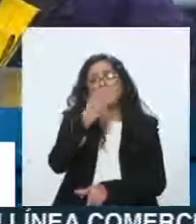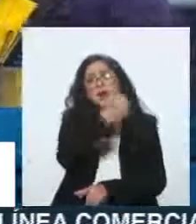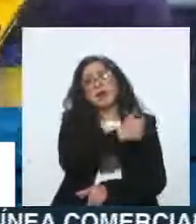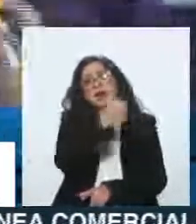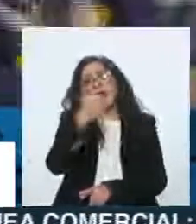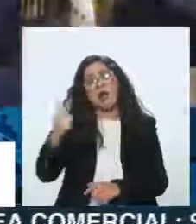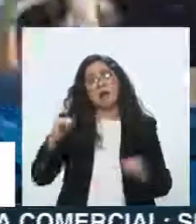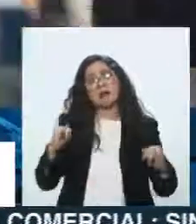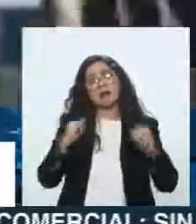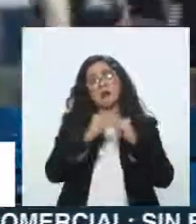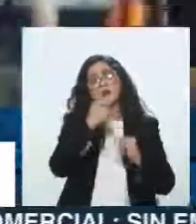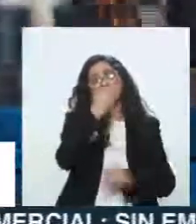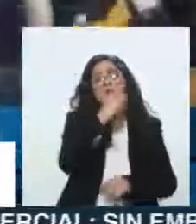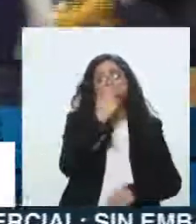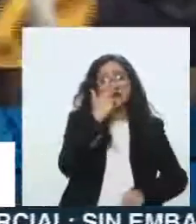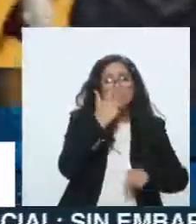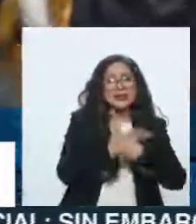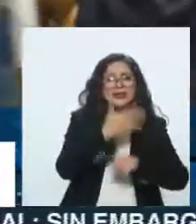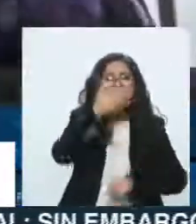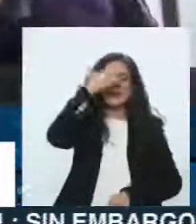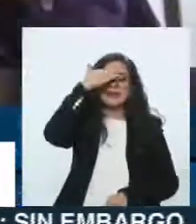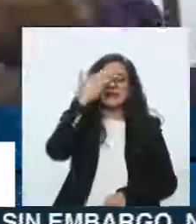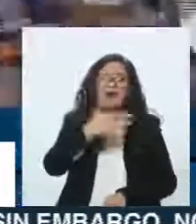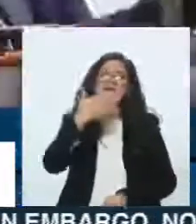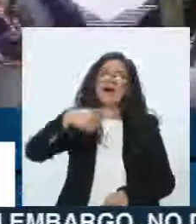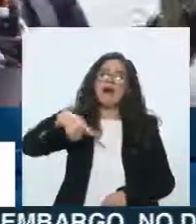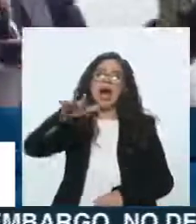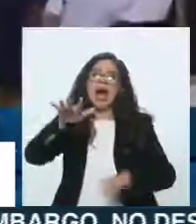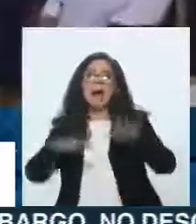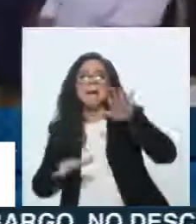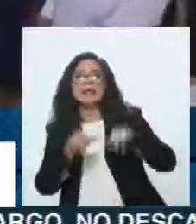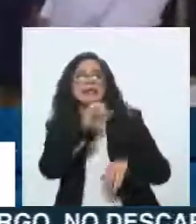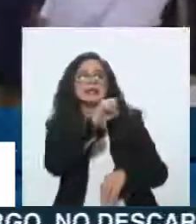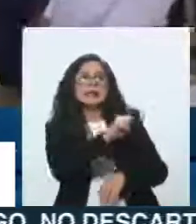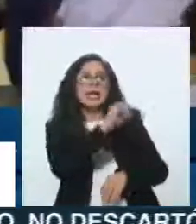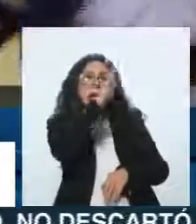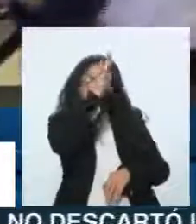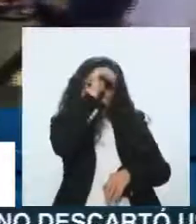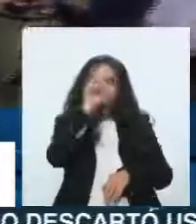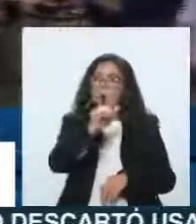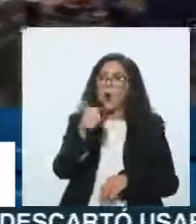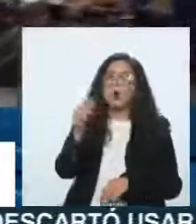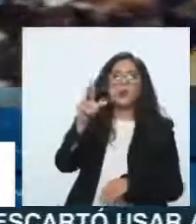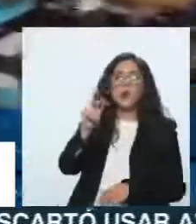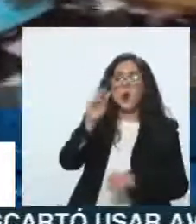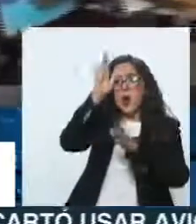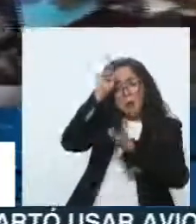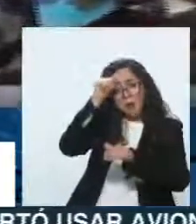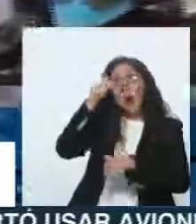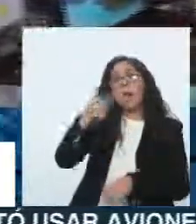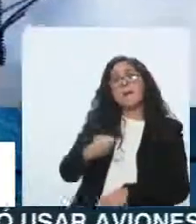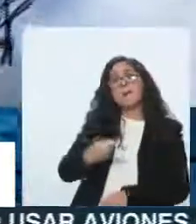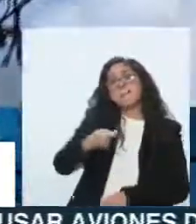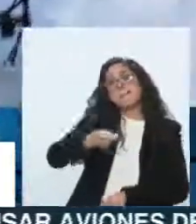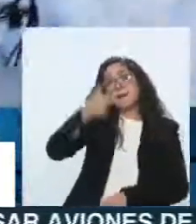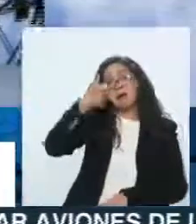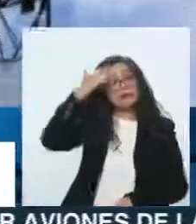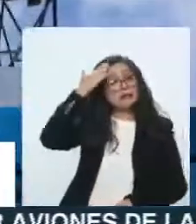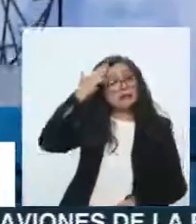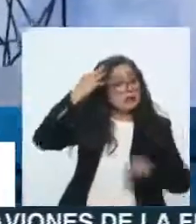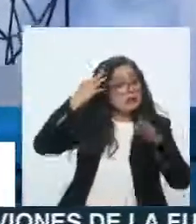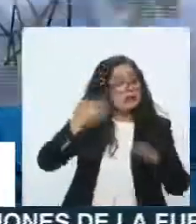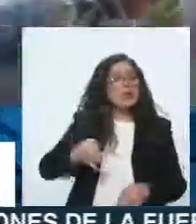de los llamados contrapesos. Finalmente, en última instancia, quien tiene la palabra es el Poder Judicial, para eso está, ¿no? Para